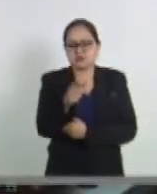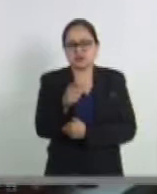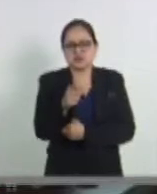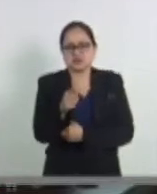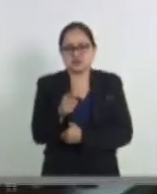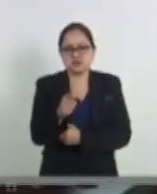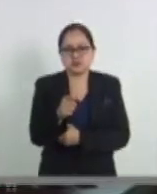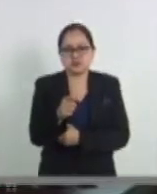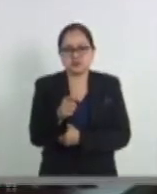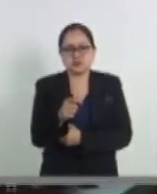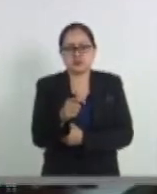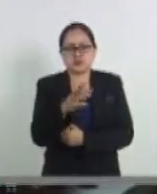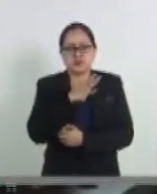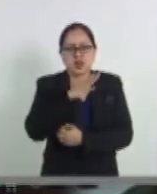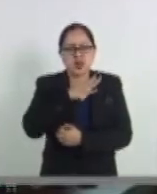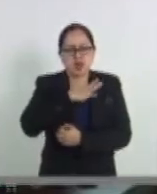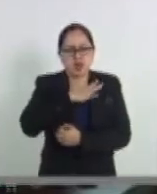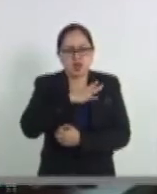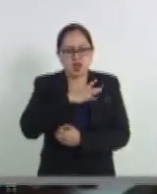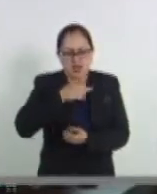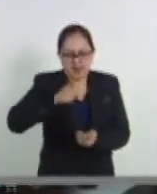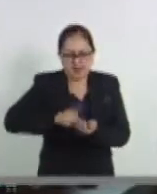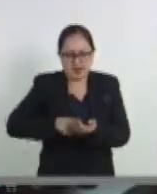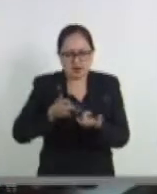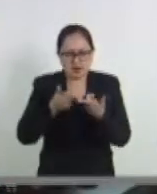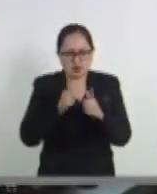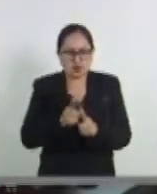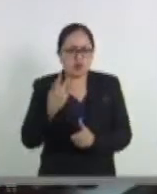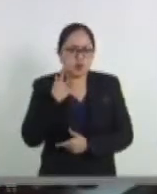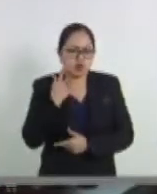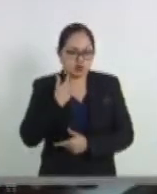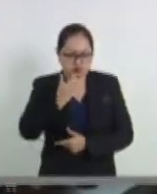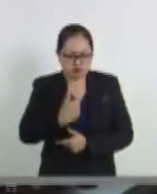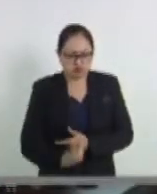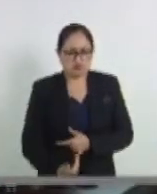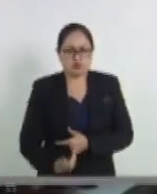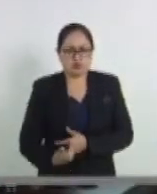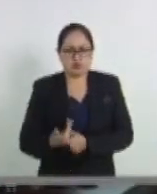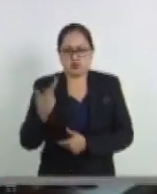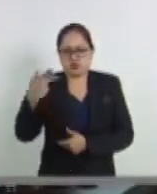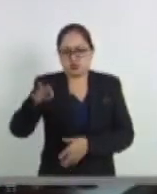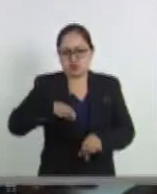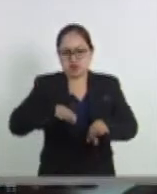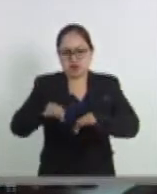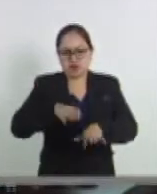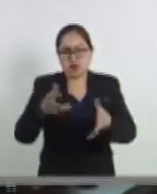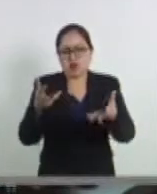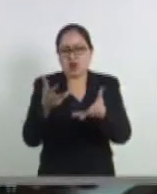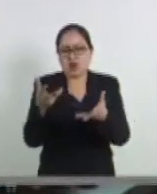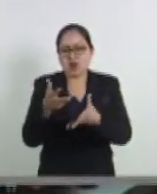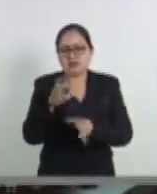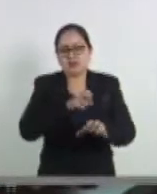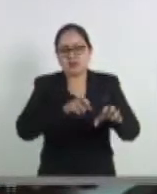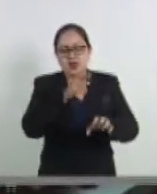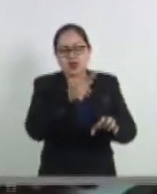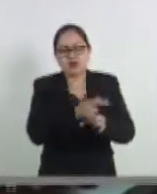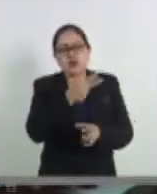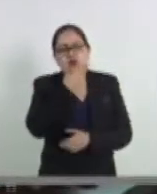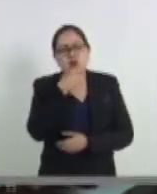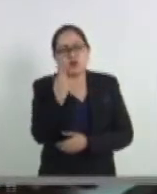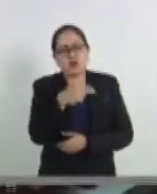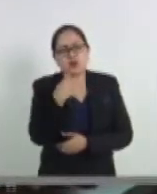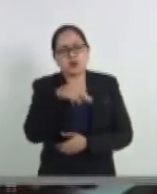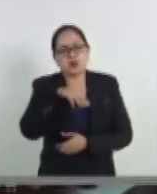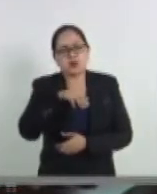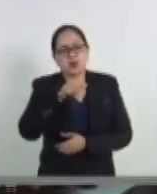buena opinión que se tiene en el grupo parlamentario y de un servidor del trabajo que ha realizado el embajador Mauricio